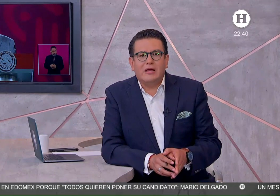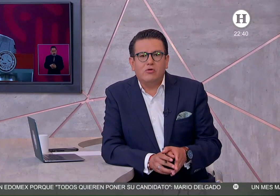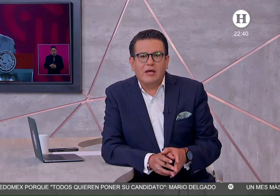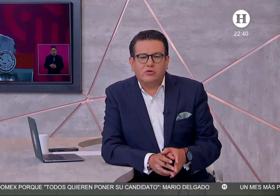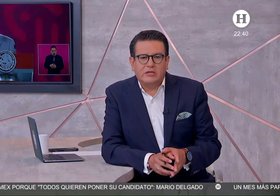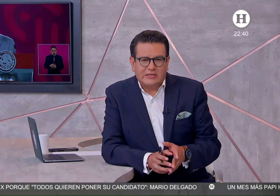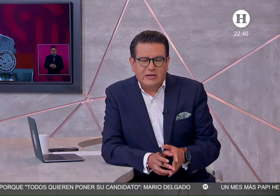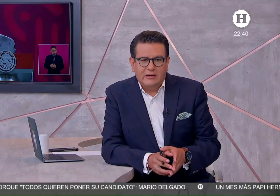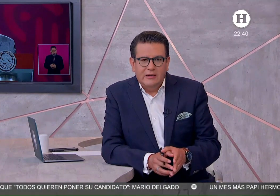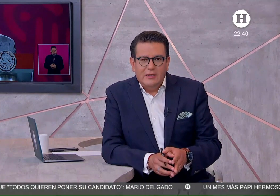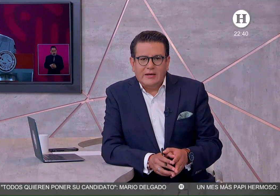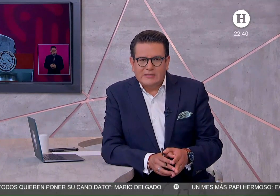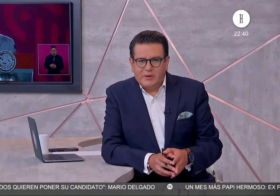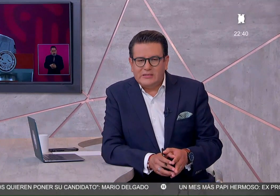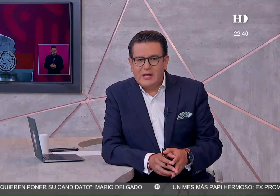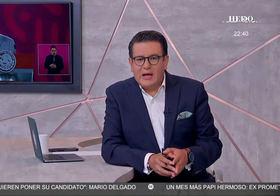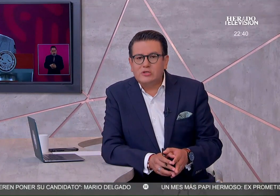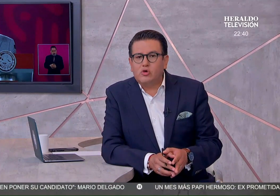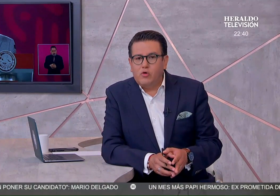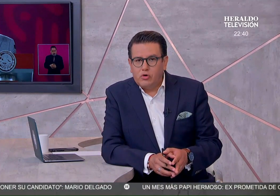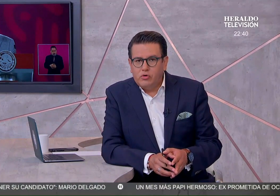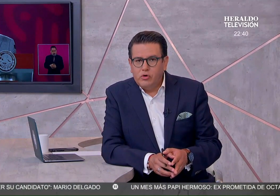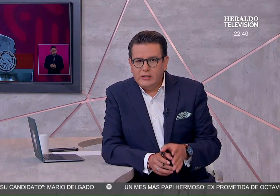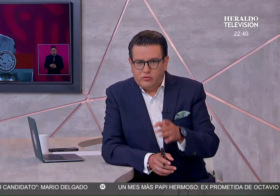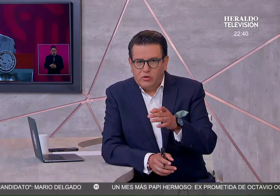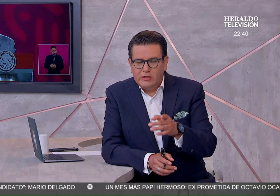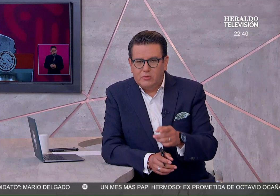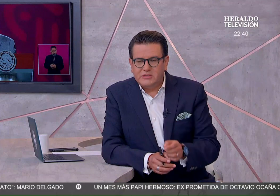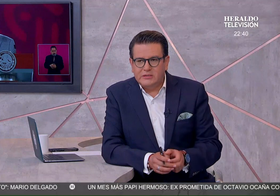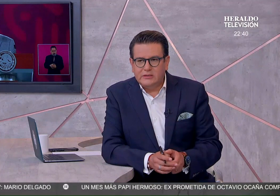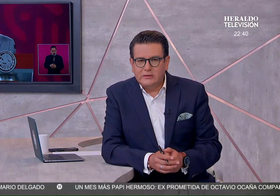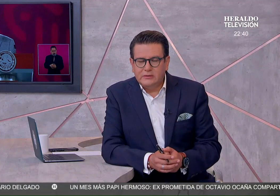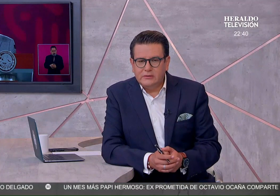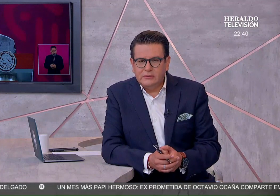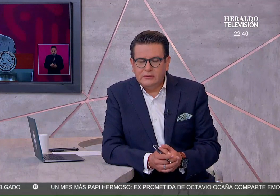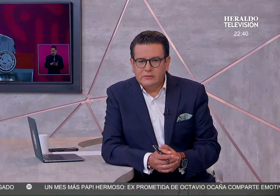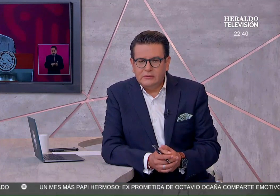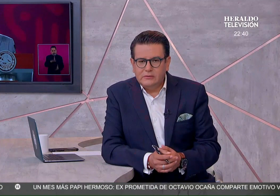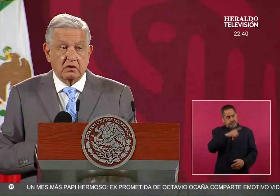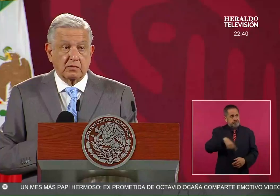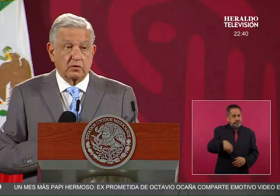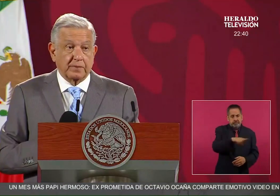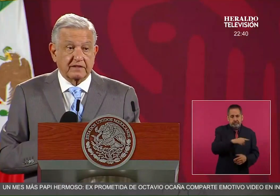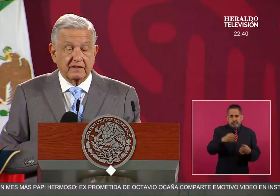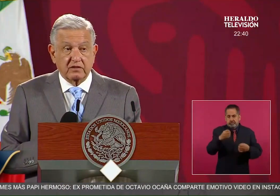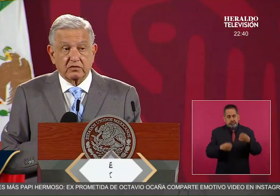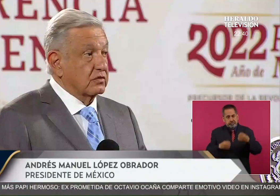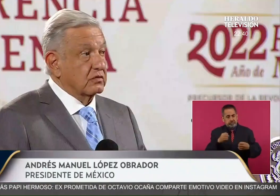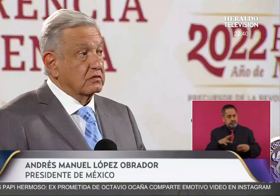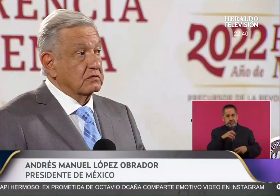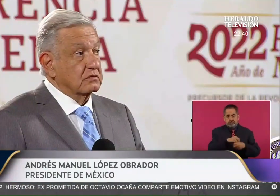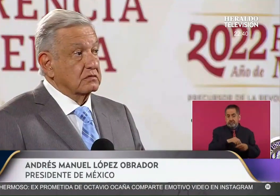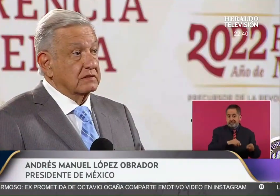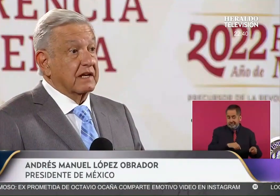los cañonazos, es decir, que se prestan al soborno. Esto fue lo que dijo el presidente. La mayor parte de